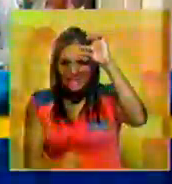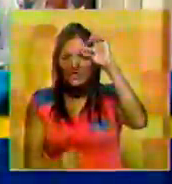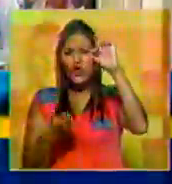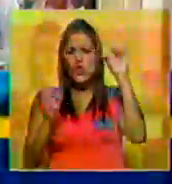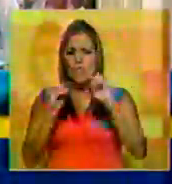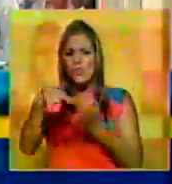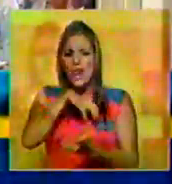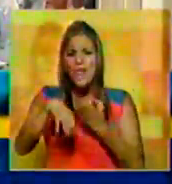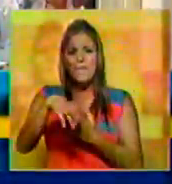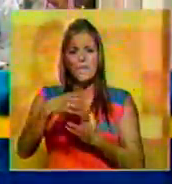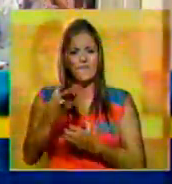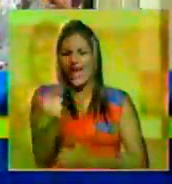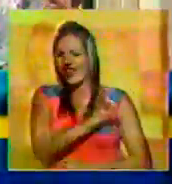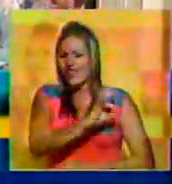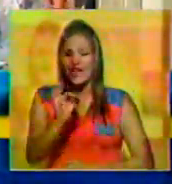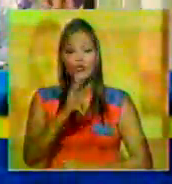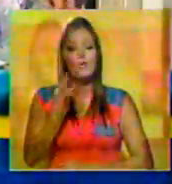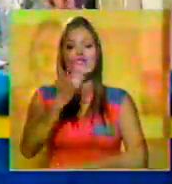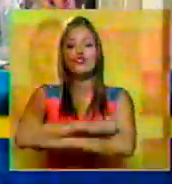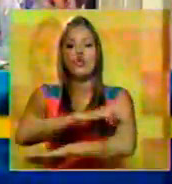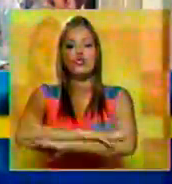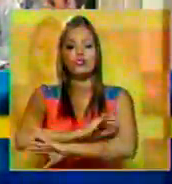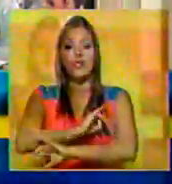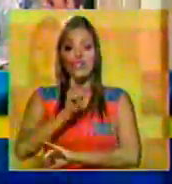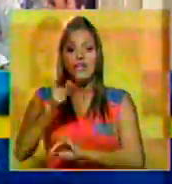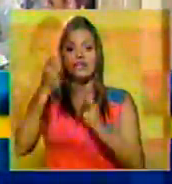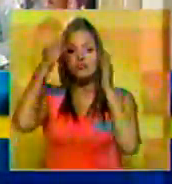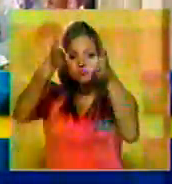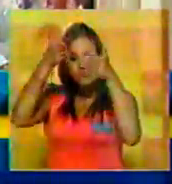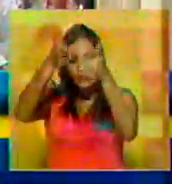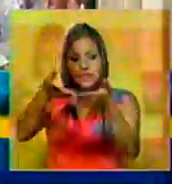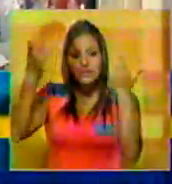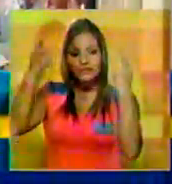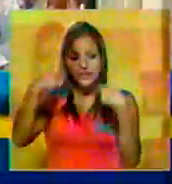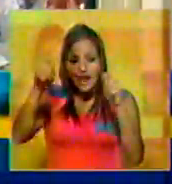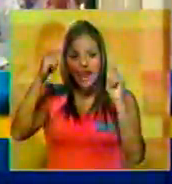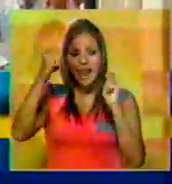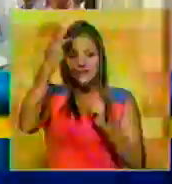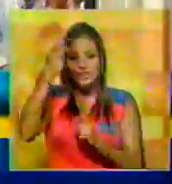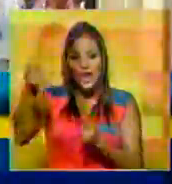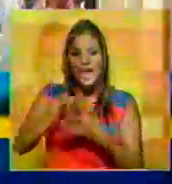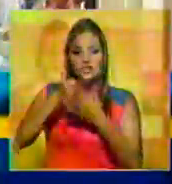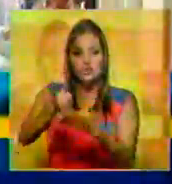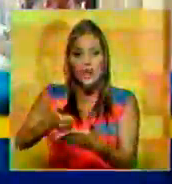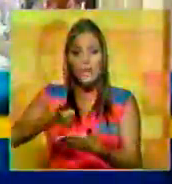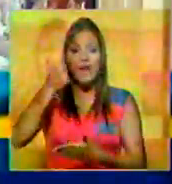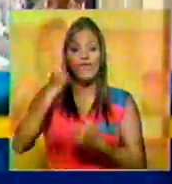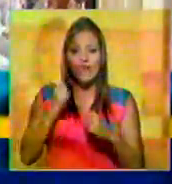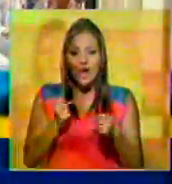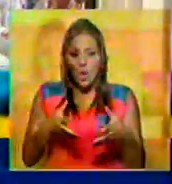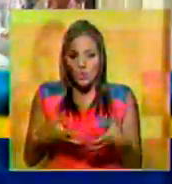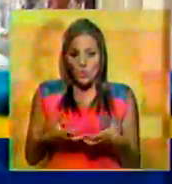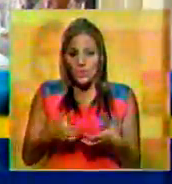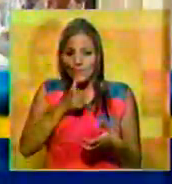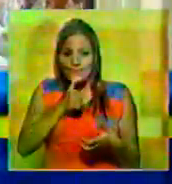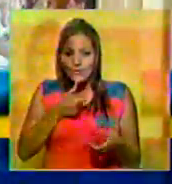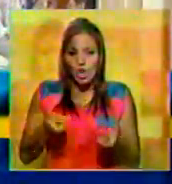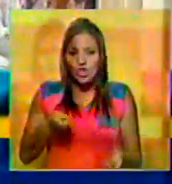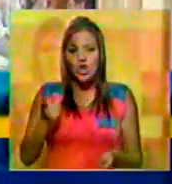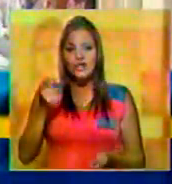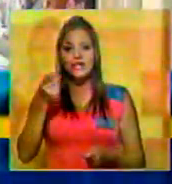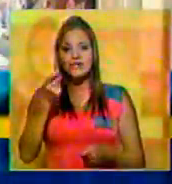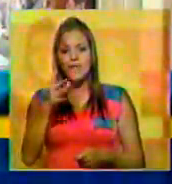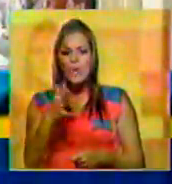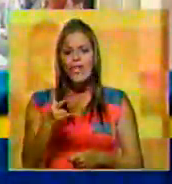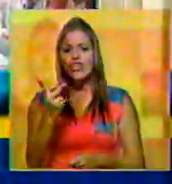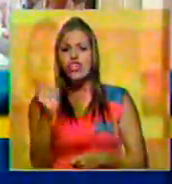concluido que el problema es netamente conductual y debe ser tratado con terapia, rehabilitación y fortalecimiento del piso pélvico. Los especialistas esperan que en